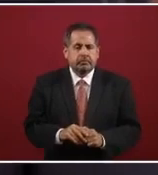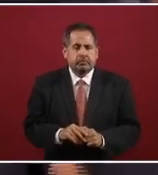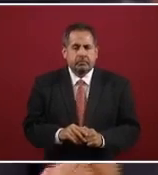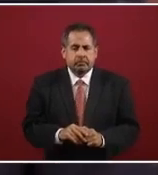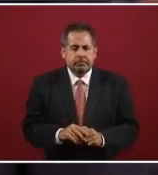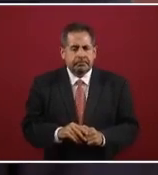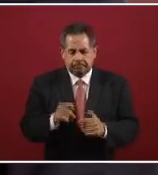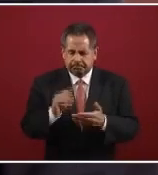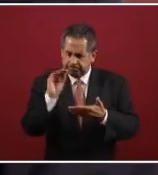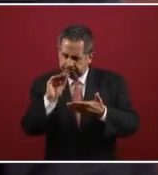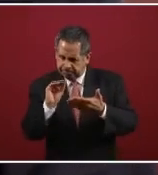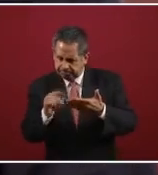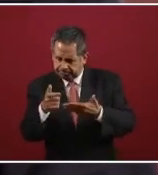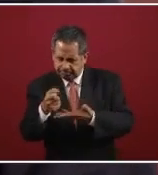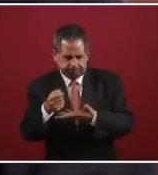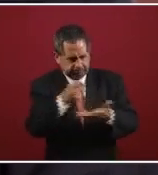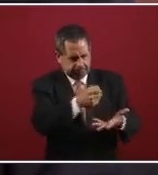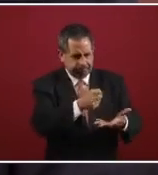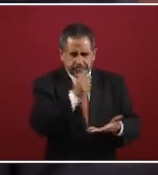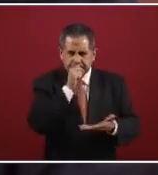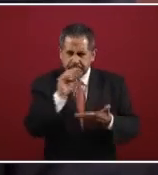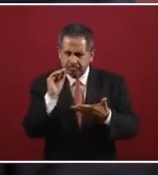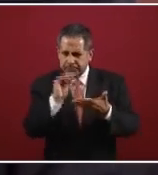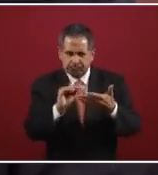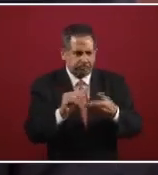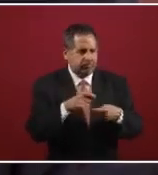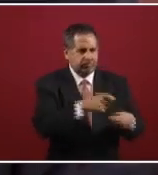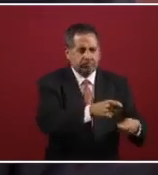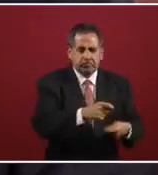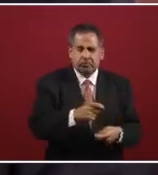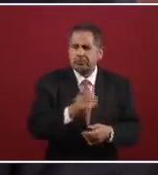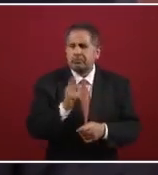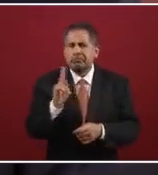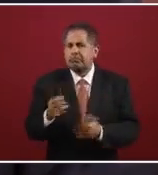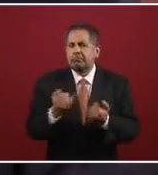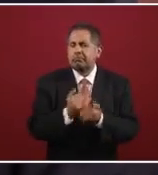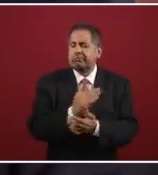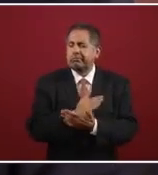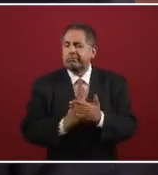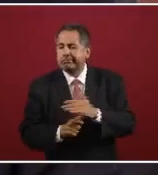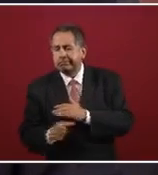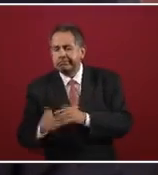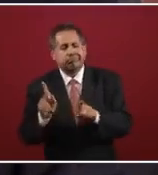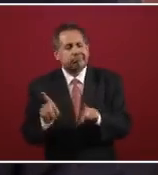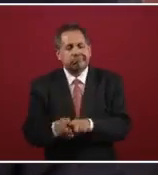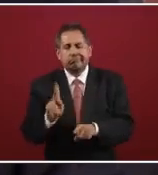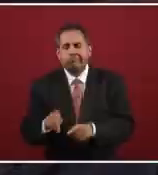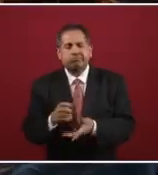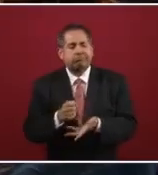una partida así como la partida de los muchos que había